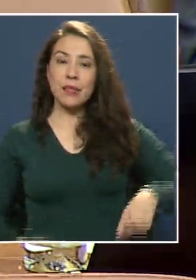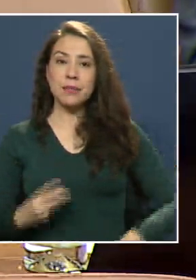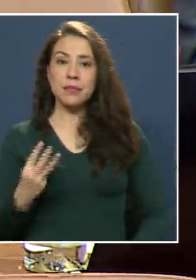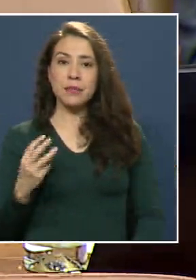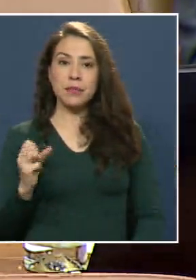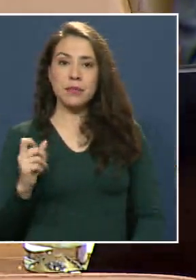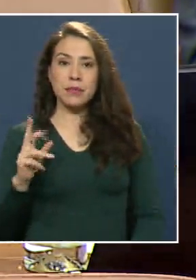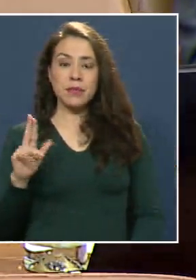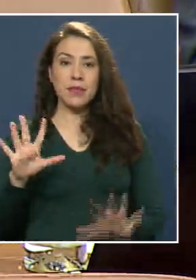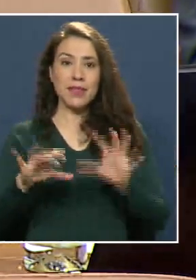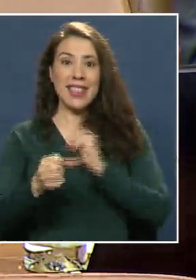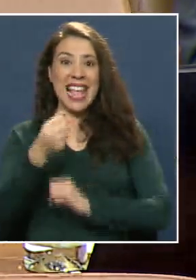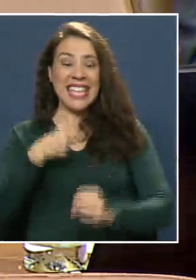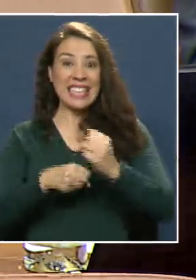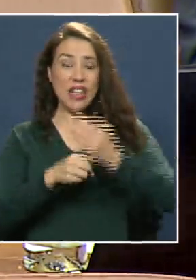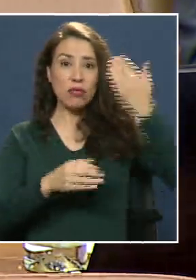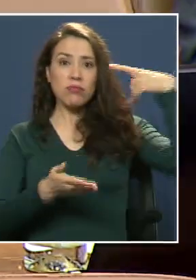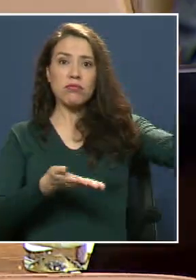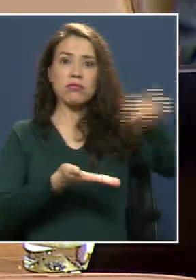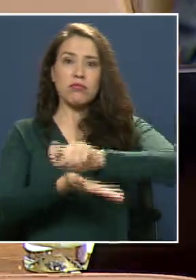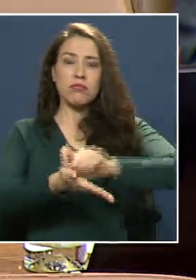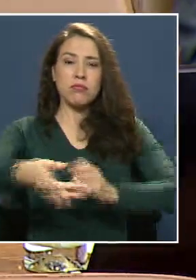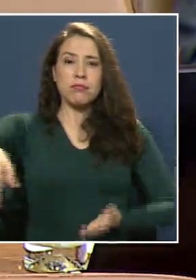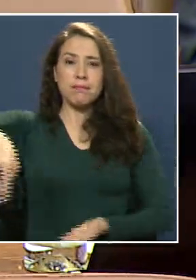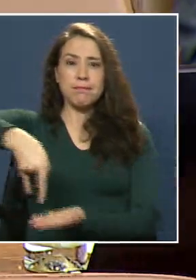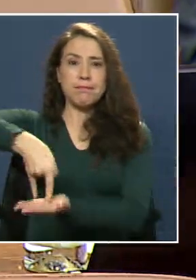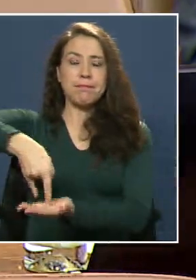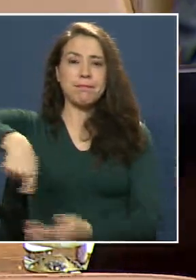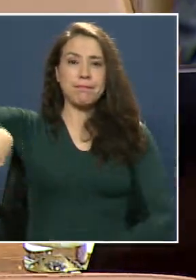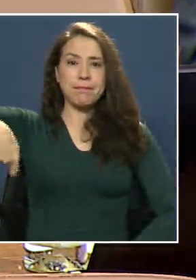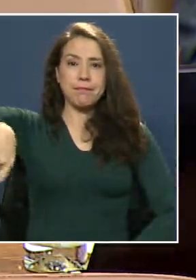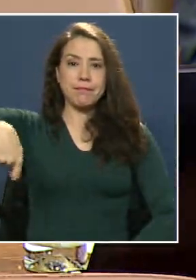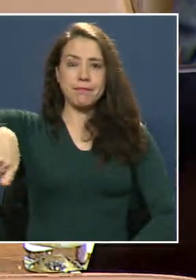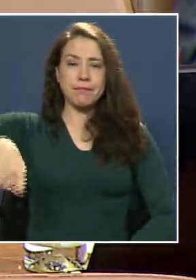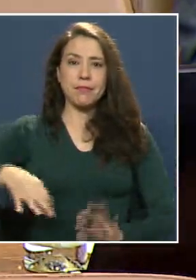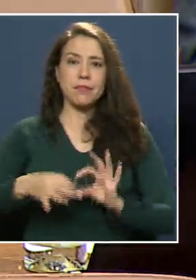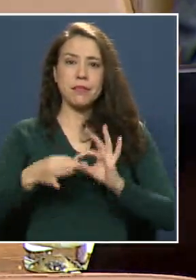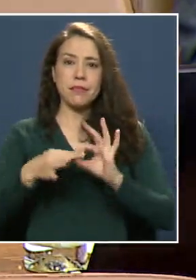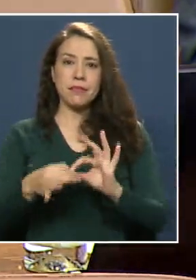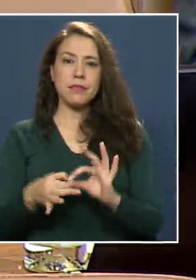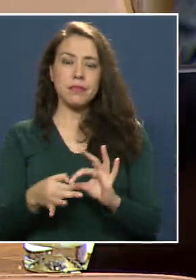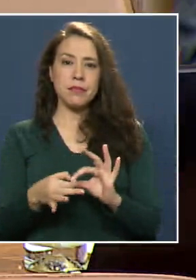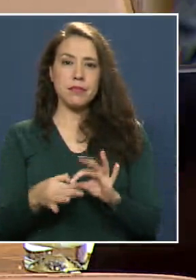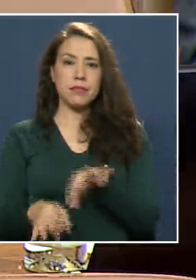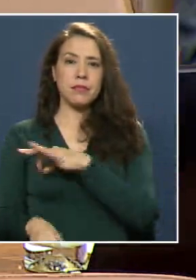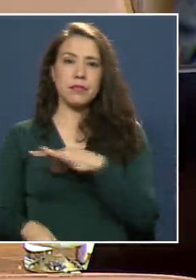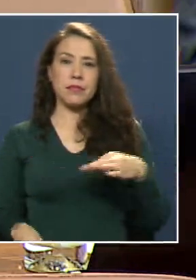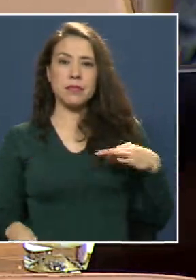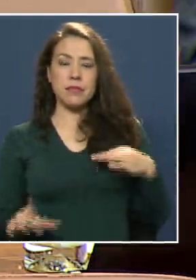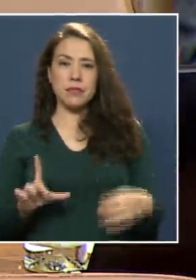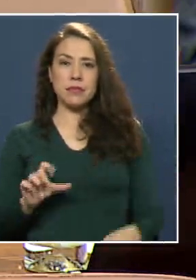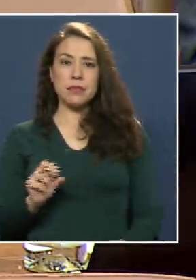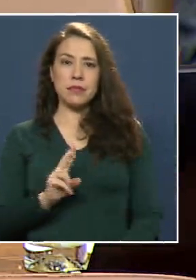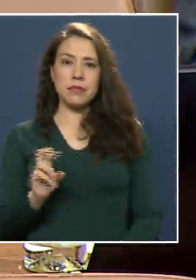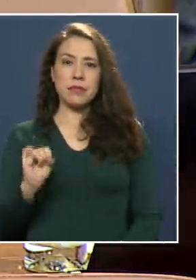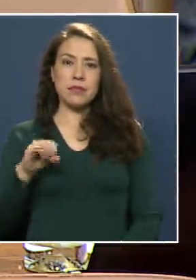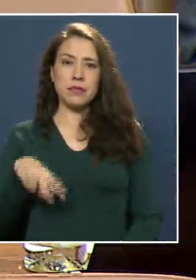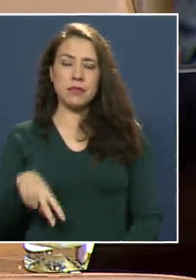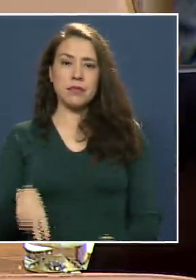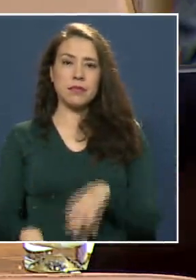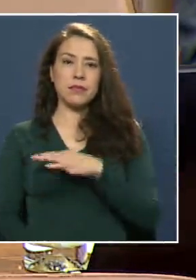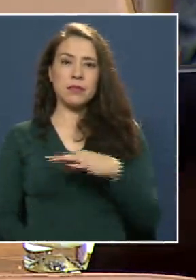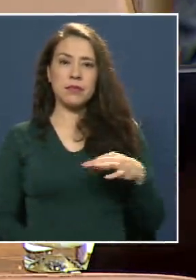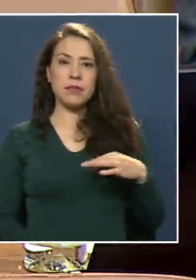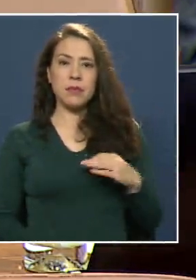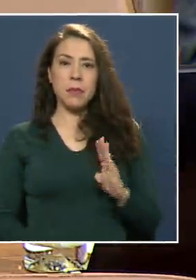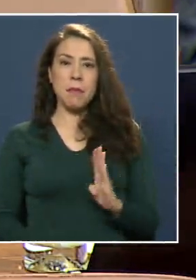Walker, que hace 10 años presentó este proyecto de ley en el Senado. Quiero agradecer al ministro Hernán Larraín y al ministro